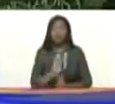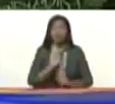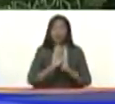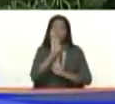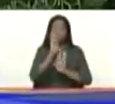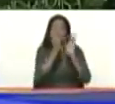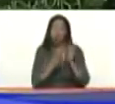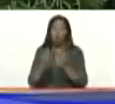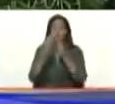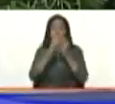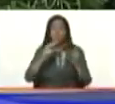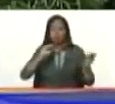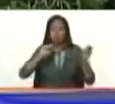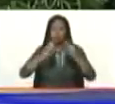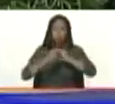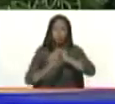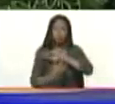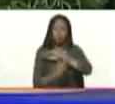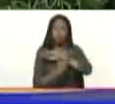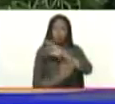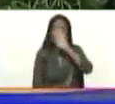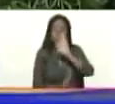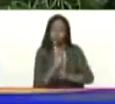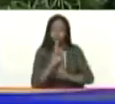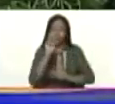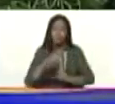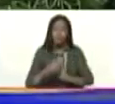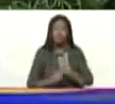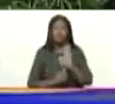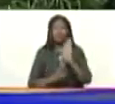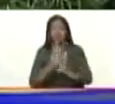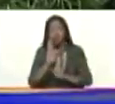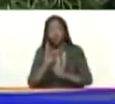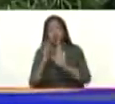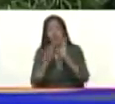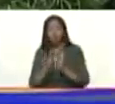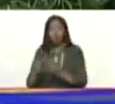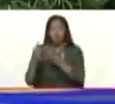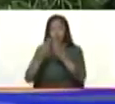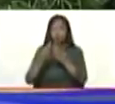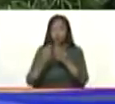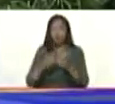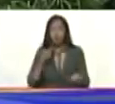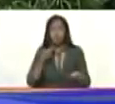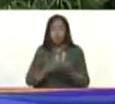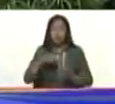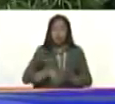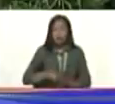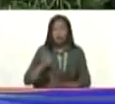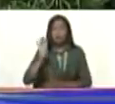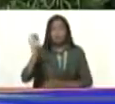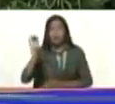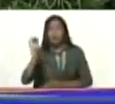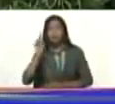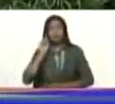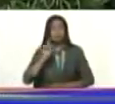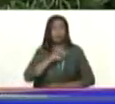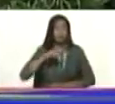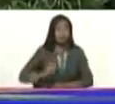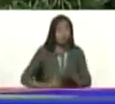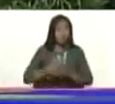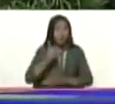transferencia de tecnología, en el desarrollo industrial y en la llegada de nuevas inversiones al país necesarias